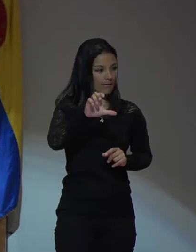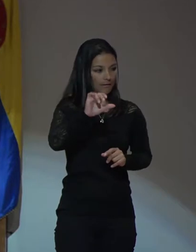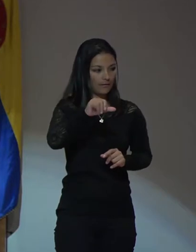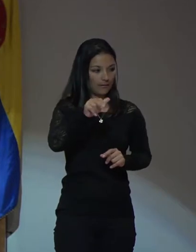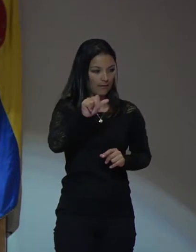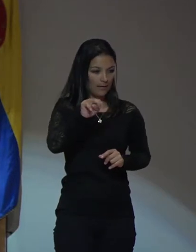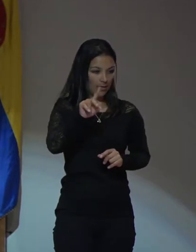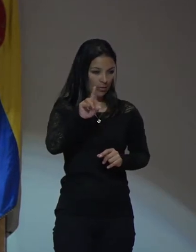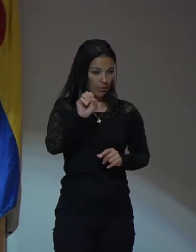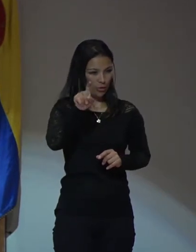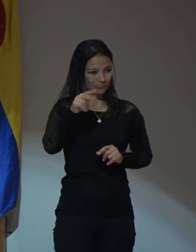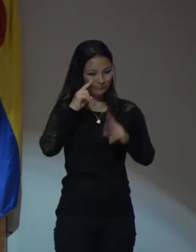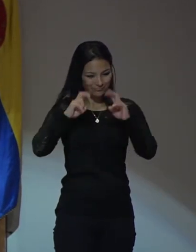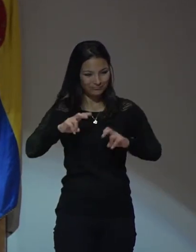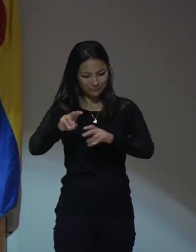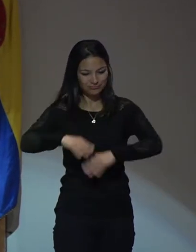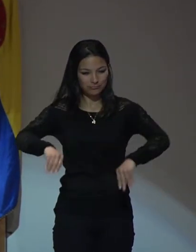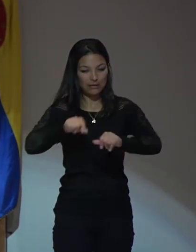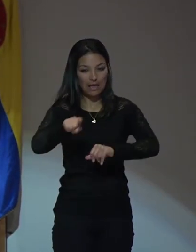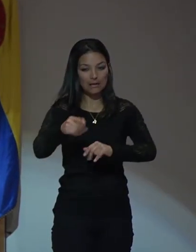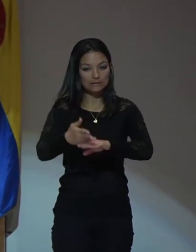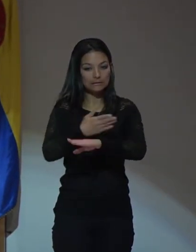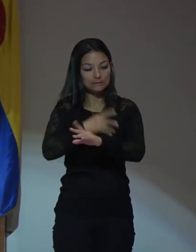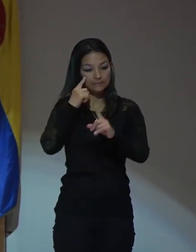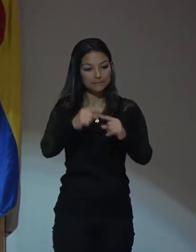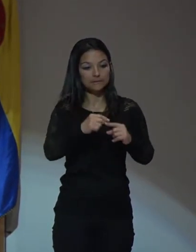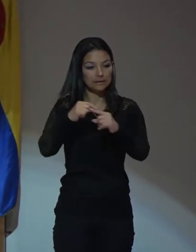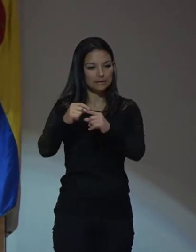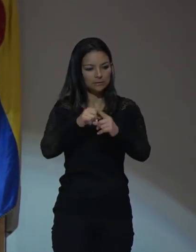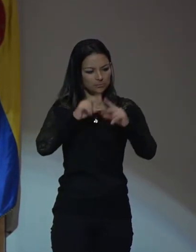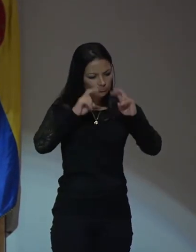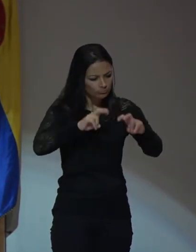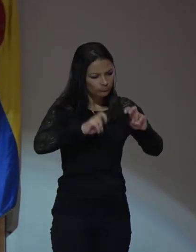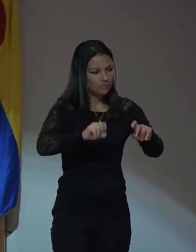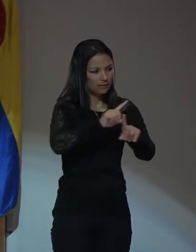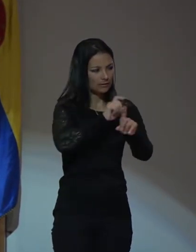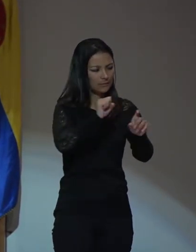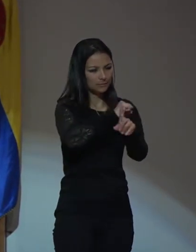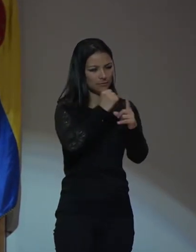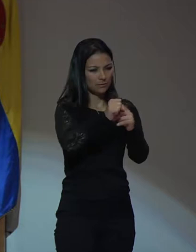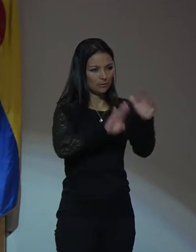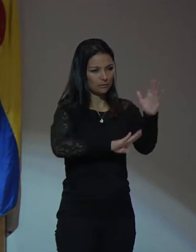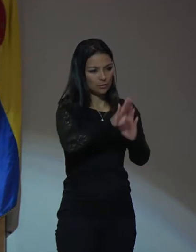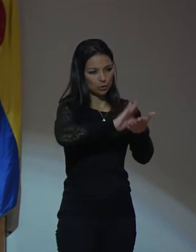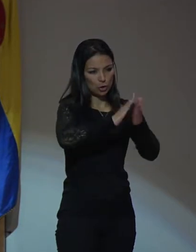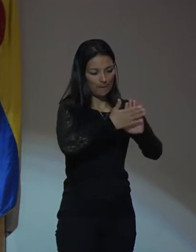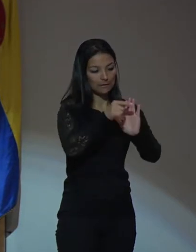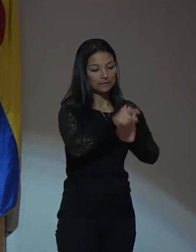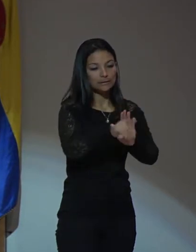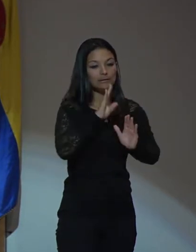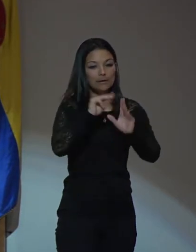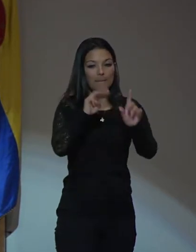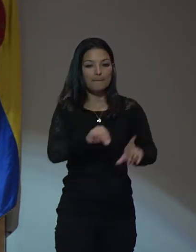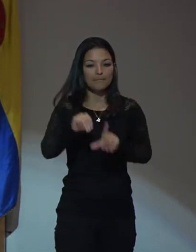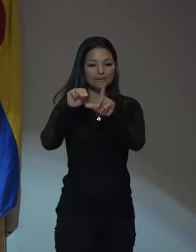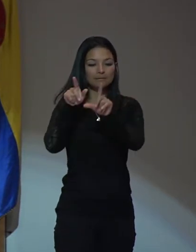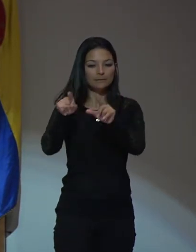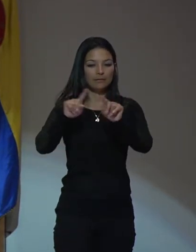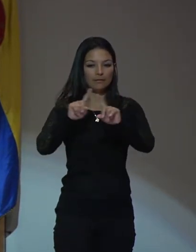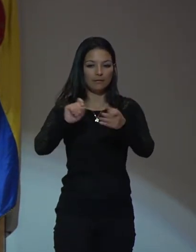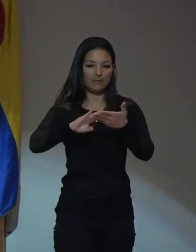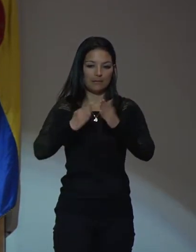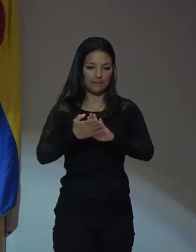antropólogo especialista en estudios sobre la paz y el desarrollo, magíster en antropología y estudios sobre la paz y el